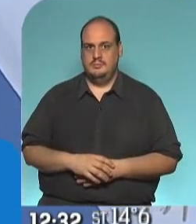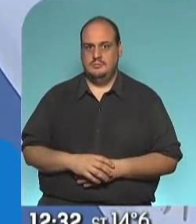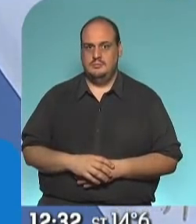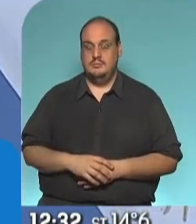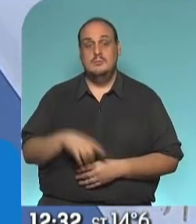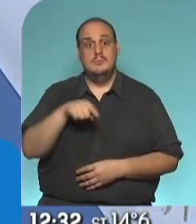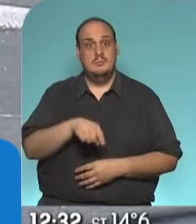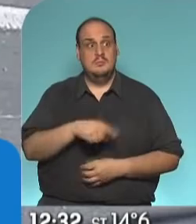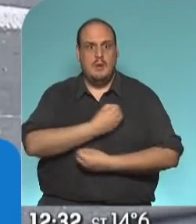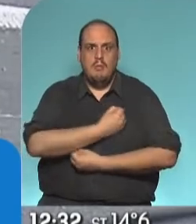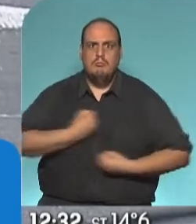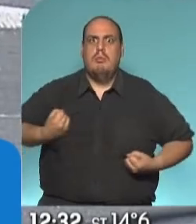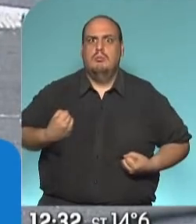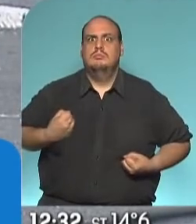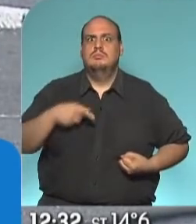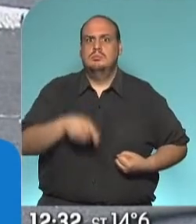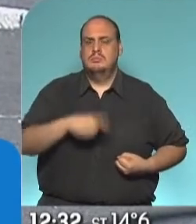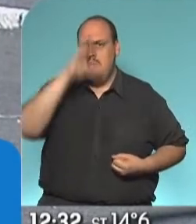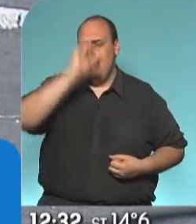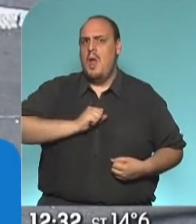Tuvo ese coraje, tuvo esa valentía.